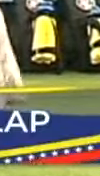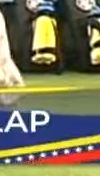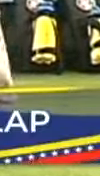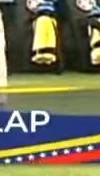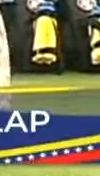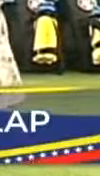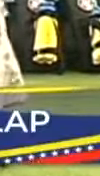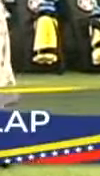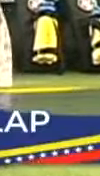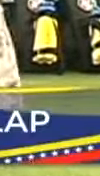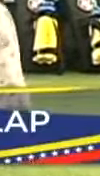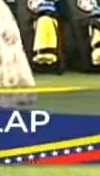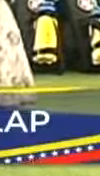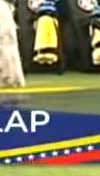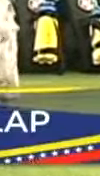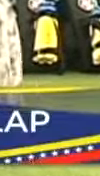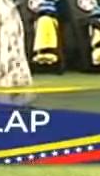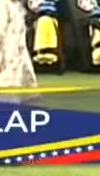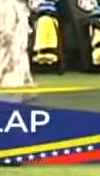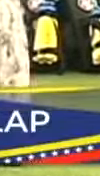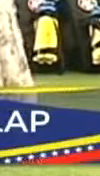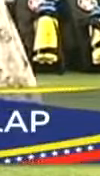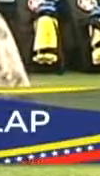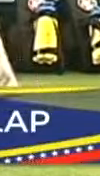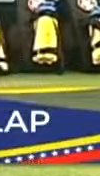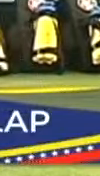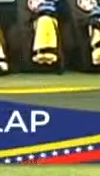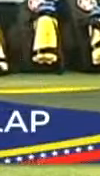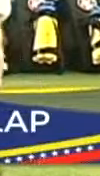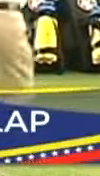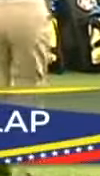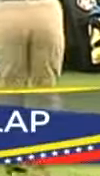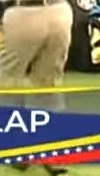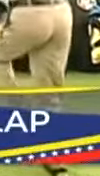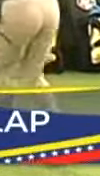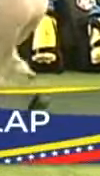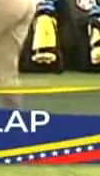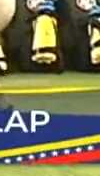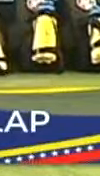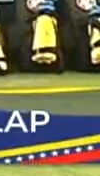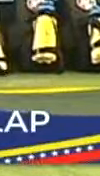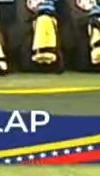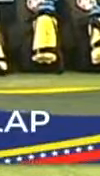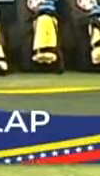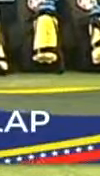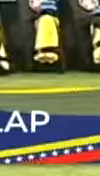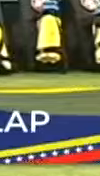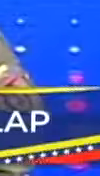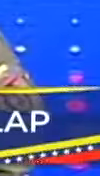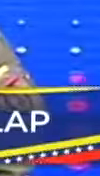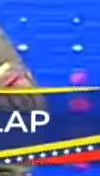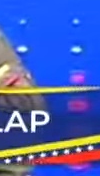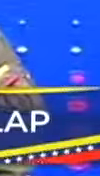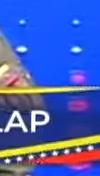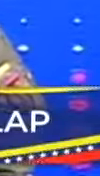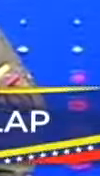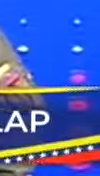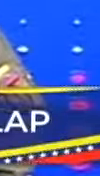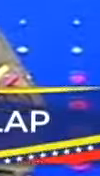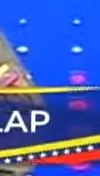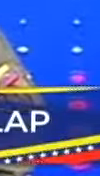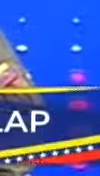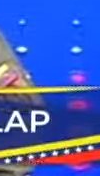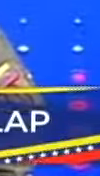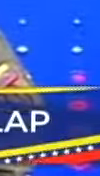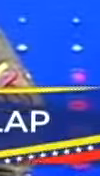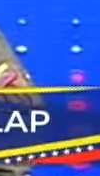Moros, con alegría, con emoción. En breves momentos compartirá con los cocineros de la patria, también con alguna de las